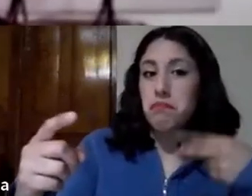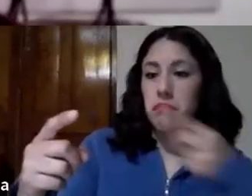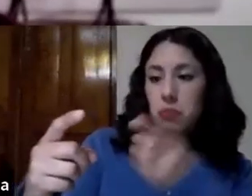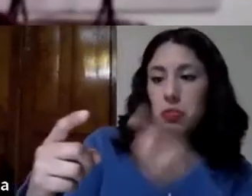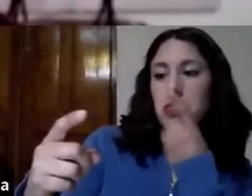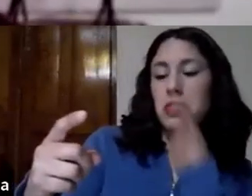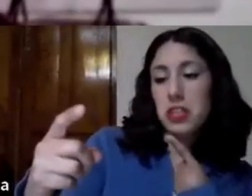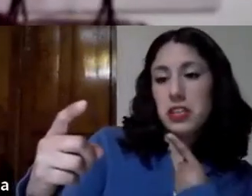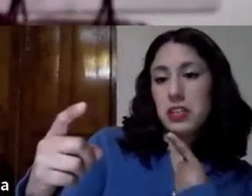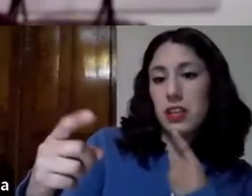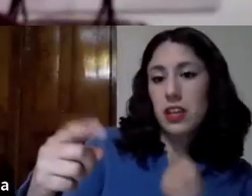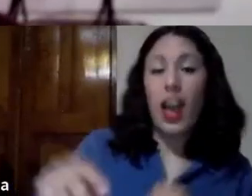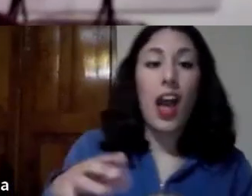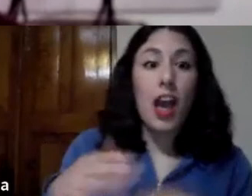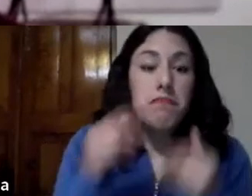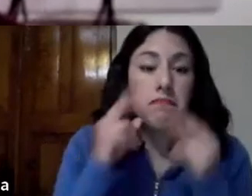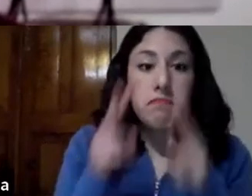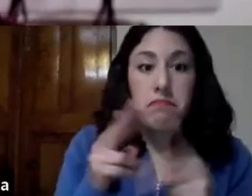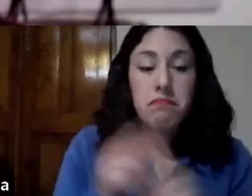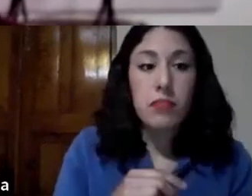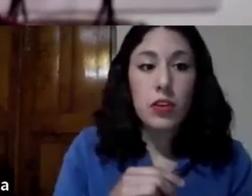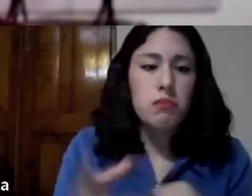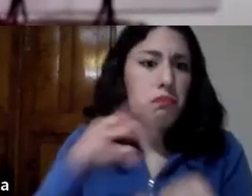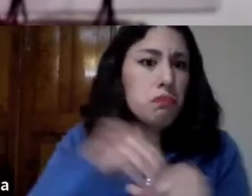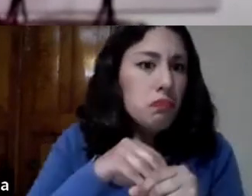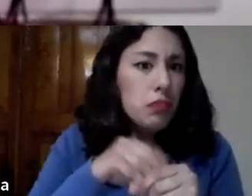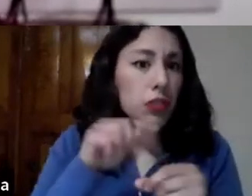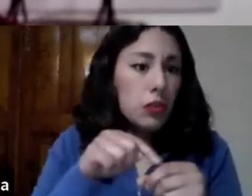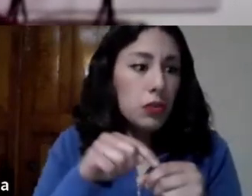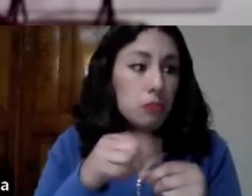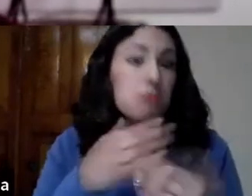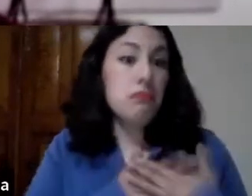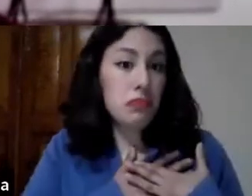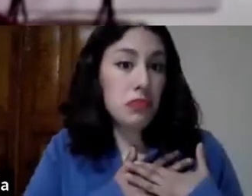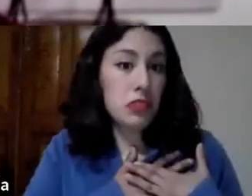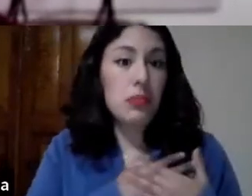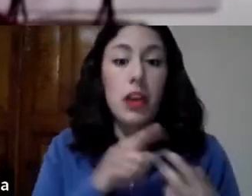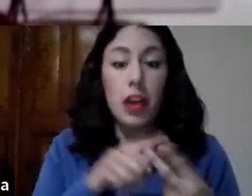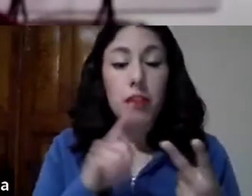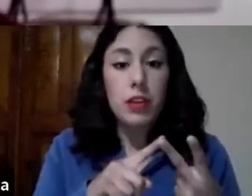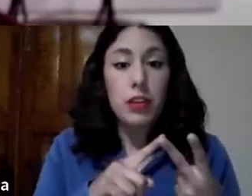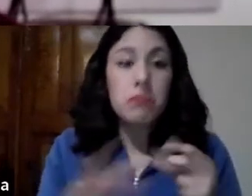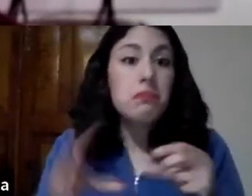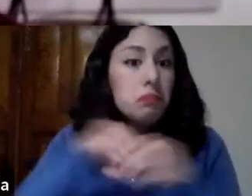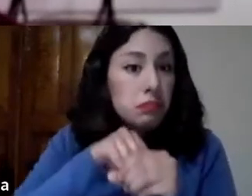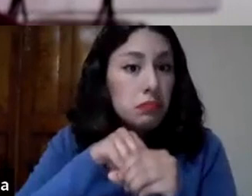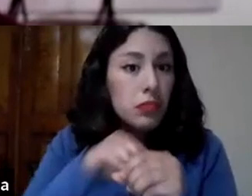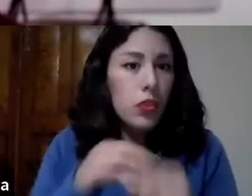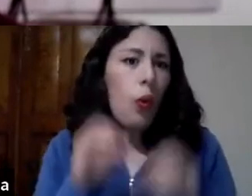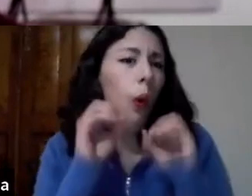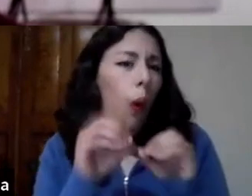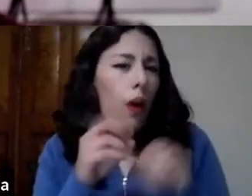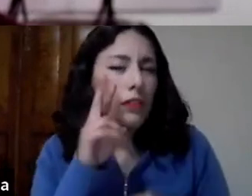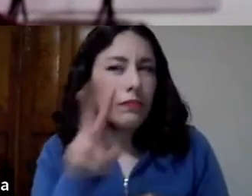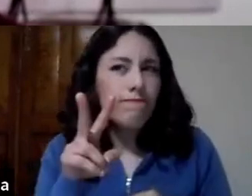me doy cuenta si soy incluido si soy amado o también veo distorsiones